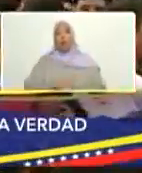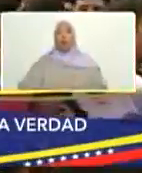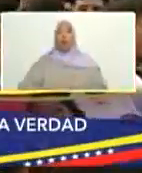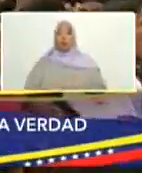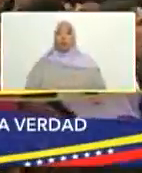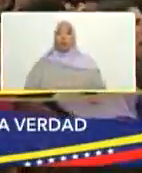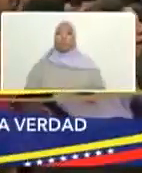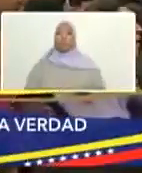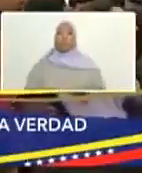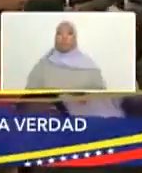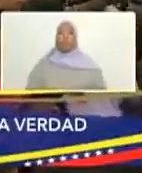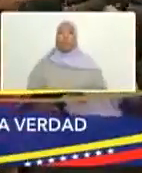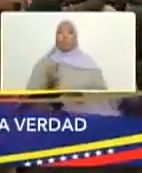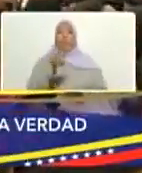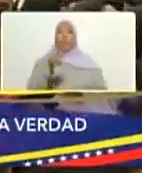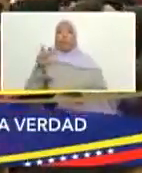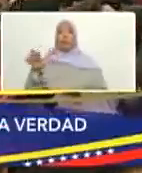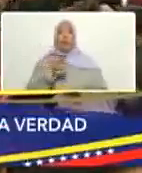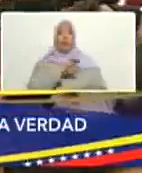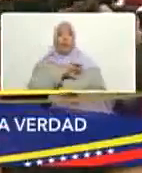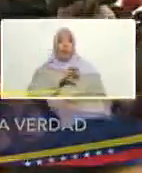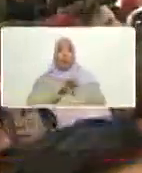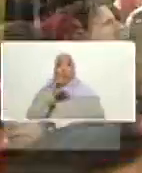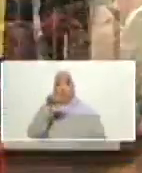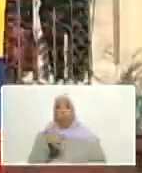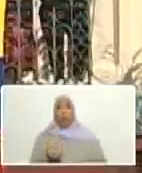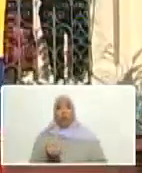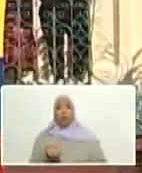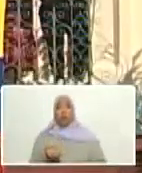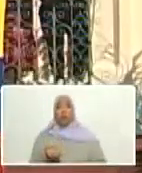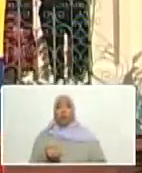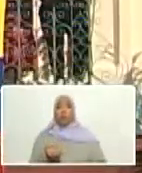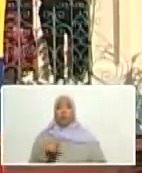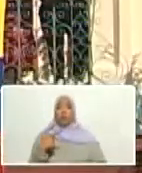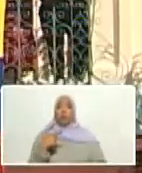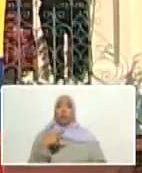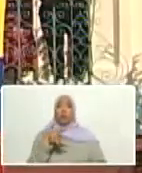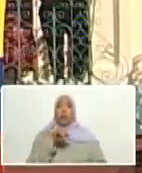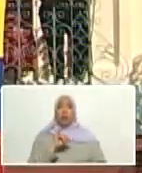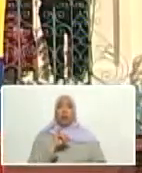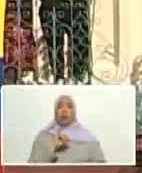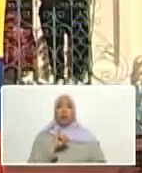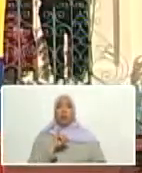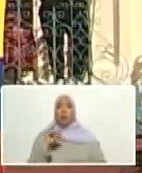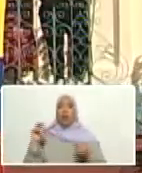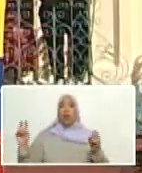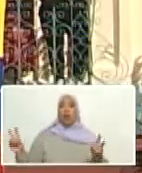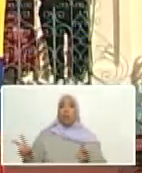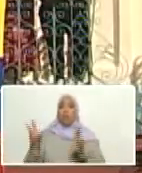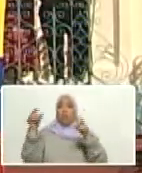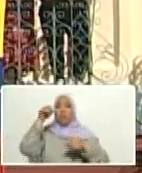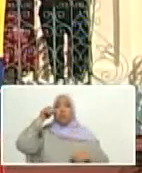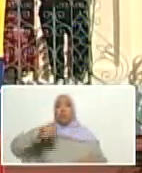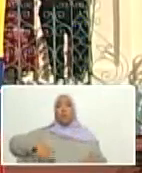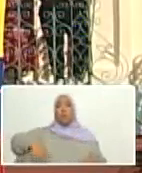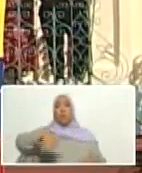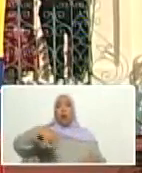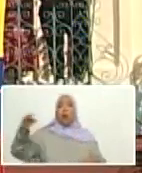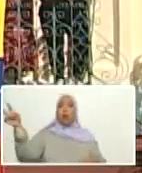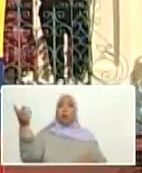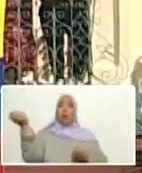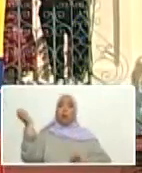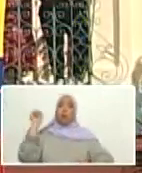sino cada 23 de enero a partir de hoy será para conmemorar la victoria del pueblo de Venezuela contra